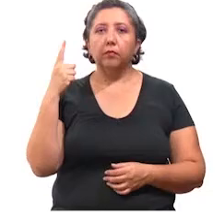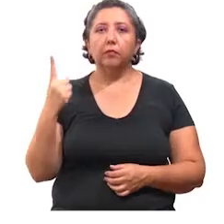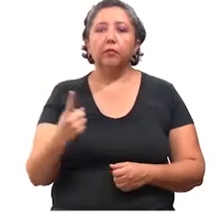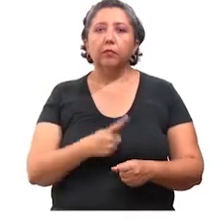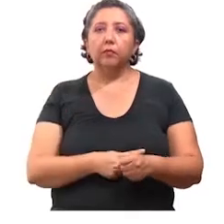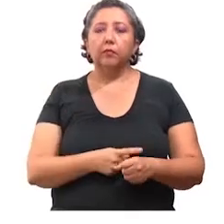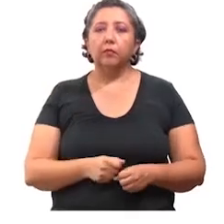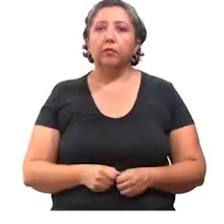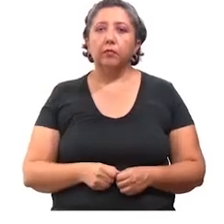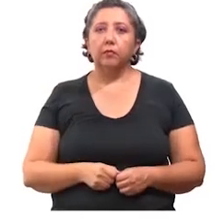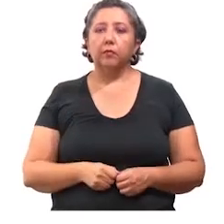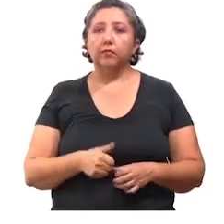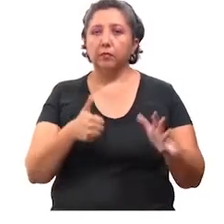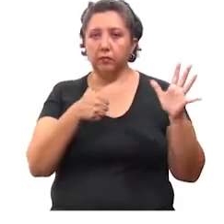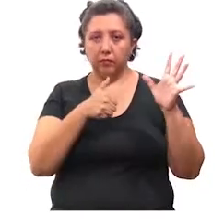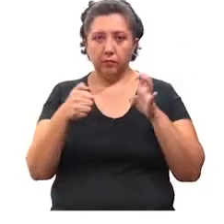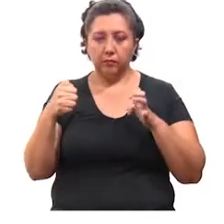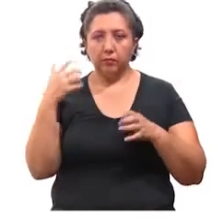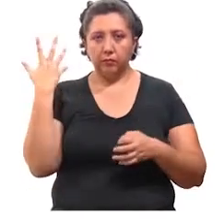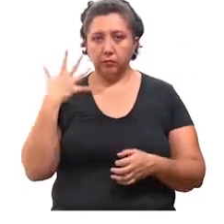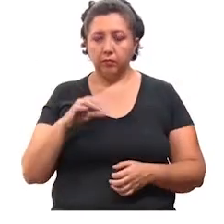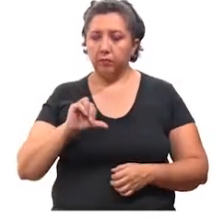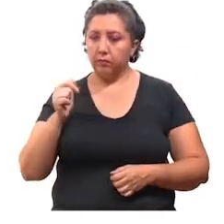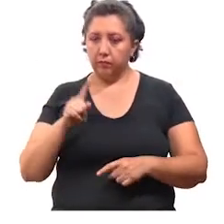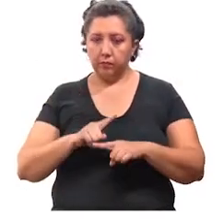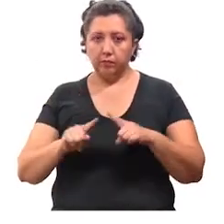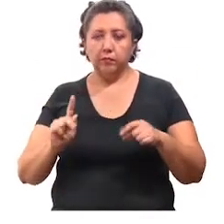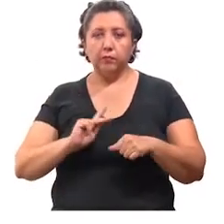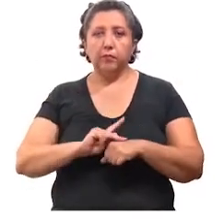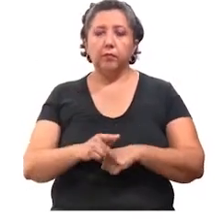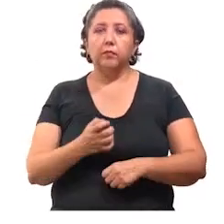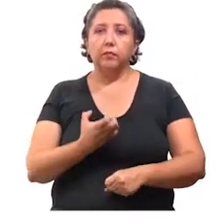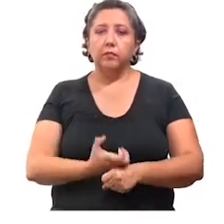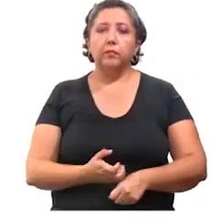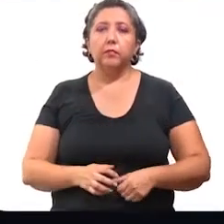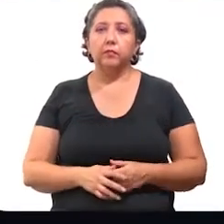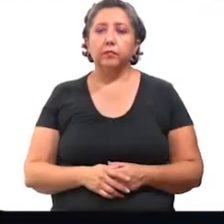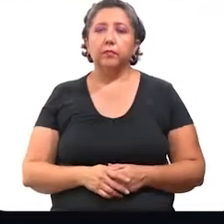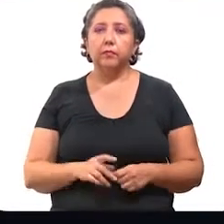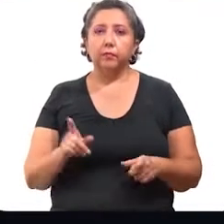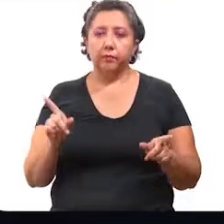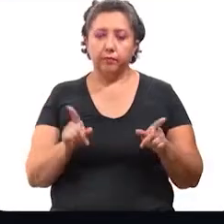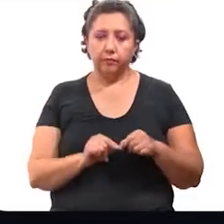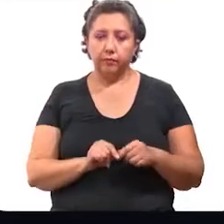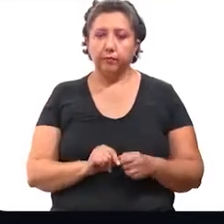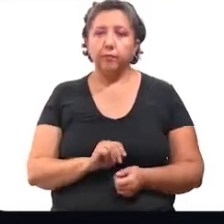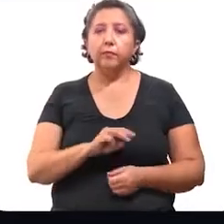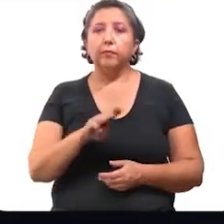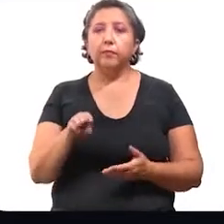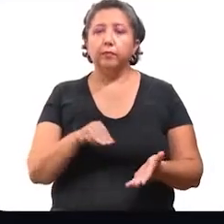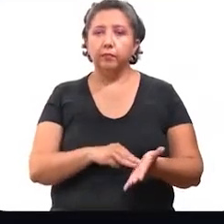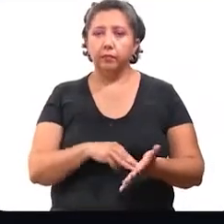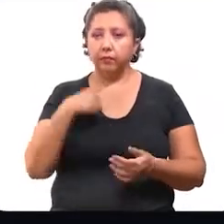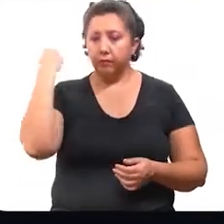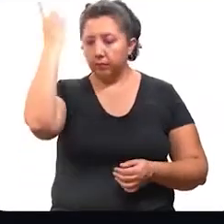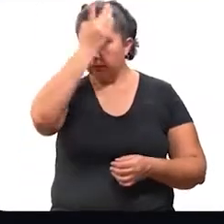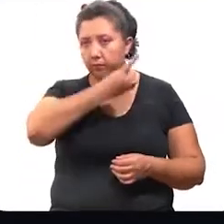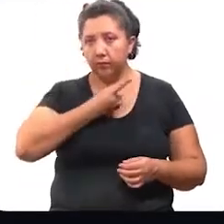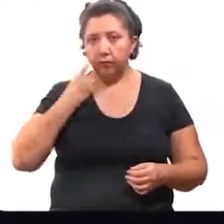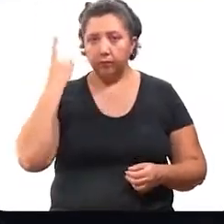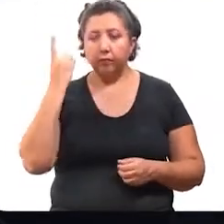77.521 casos positivos, 610 son de otro país u otro estado. Específicamente, en Mérida se